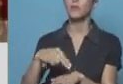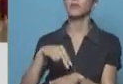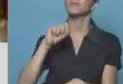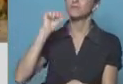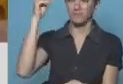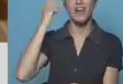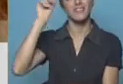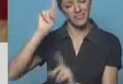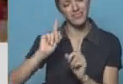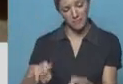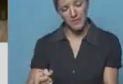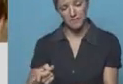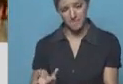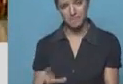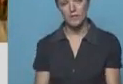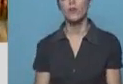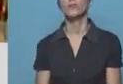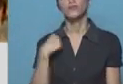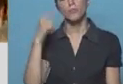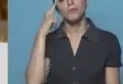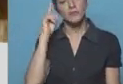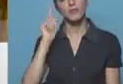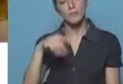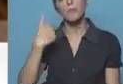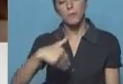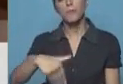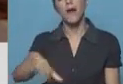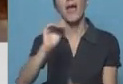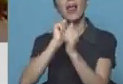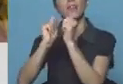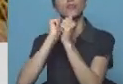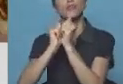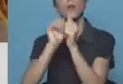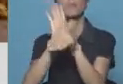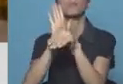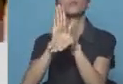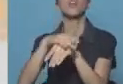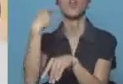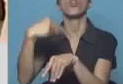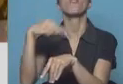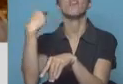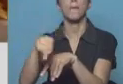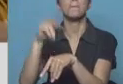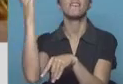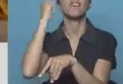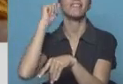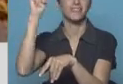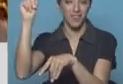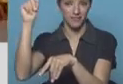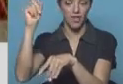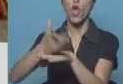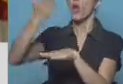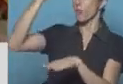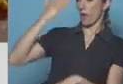que también en la historia va a haber un noviembre francés, ¿no? Creo que como hubo un Mayo francés que marcó la irrupción de las